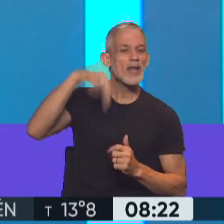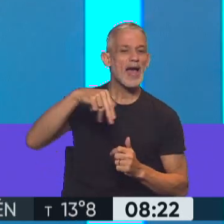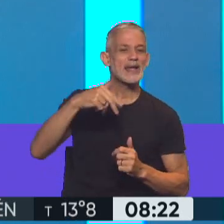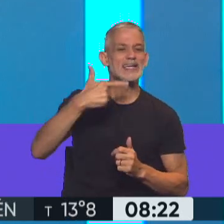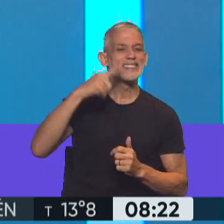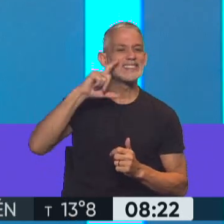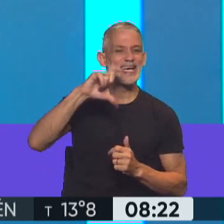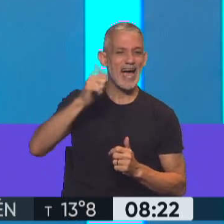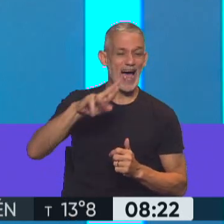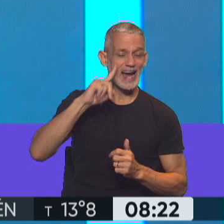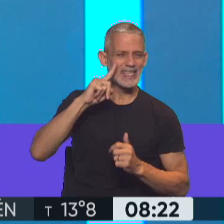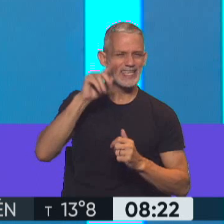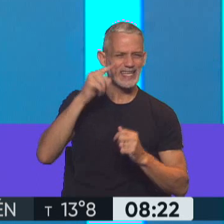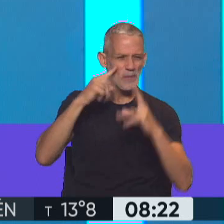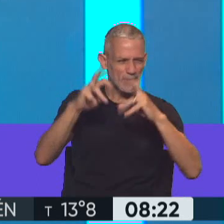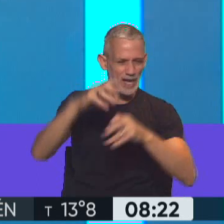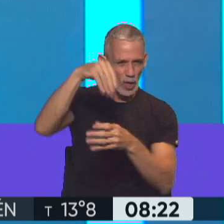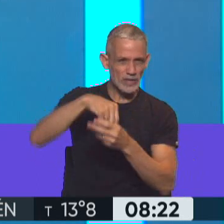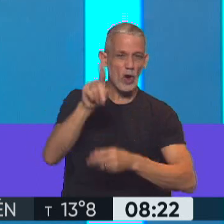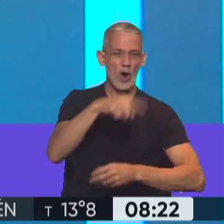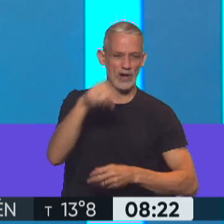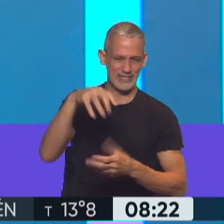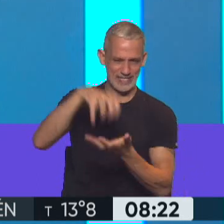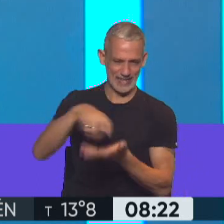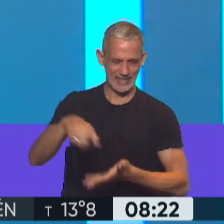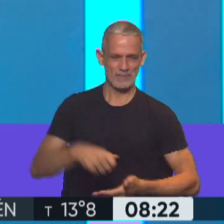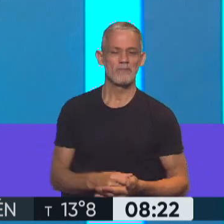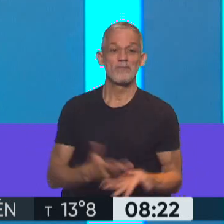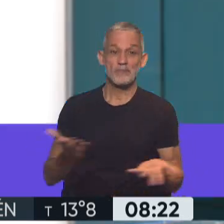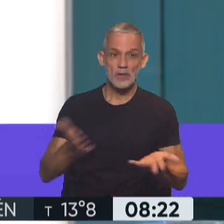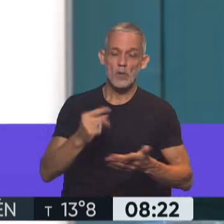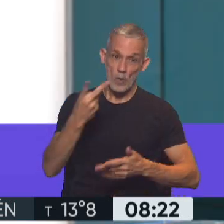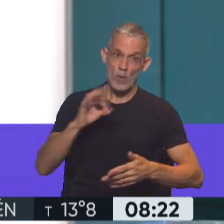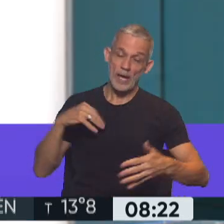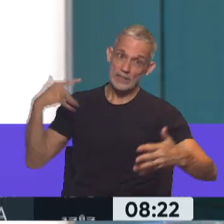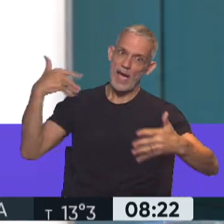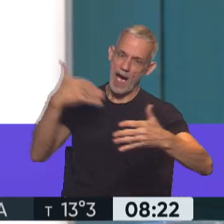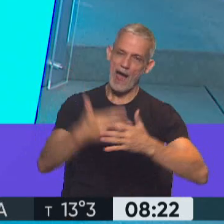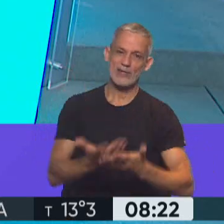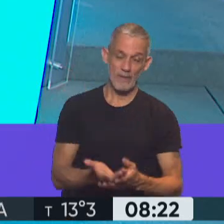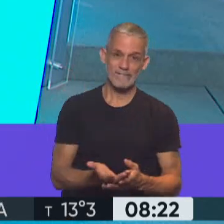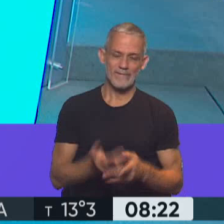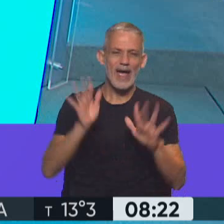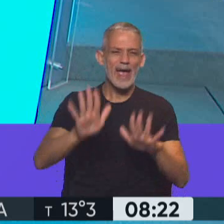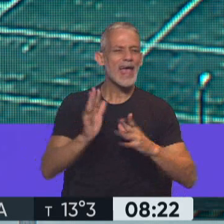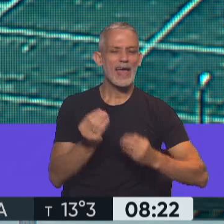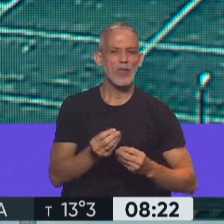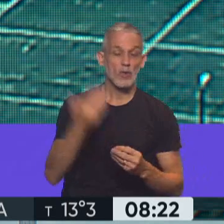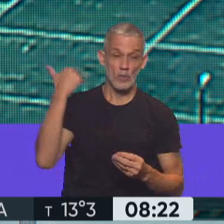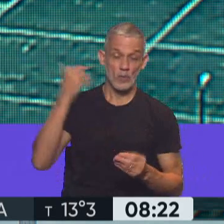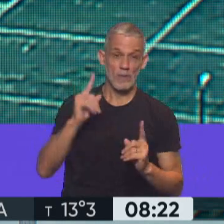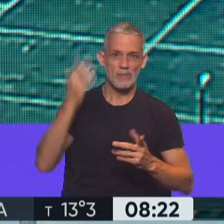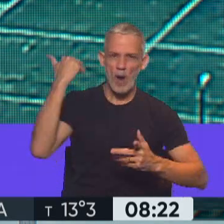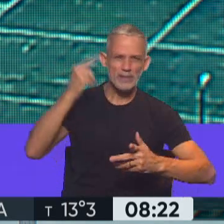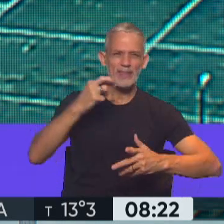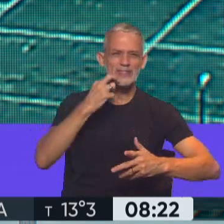Sicari, investigador del CONICET. Julián, gracias por estar. Un placer, muchas gracias. Bueno, han pasado 20 años. La pregunta obligada, ¿qué quedó de aquello que